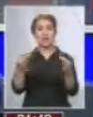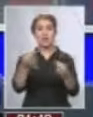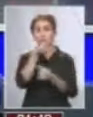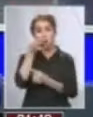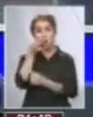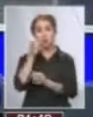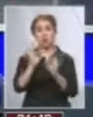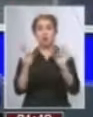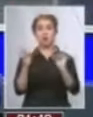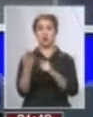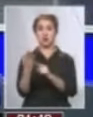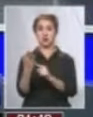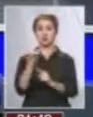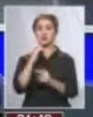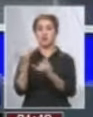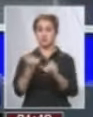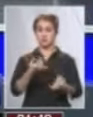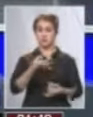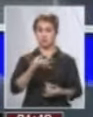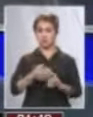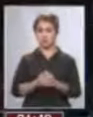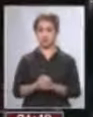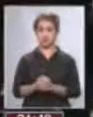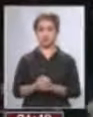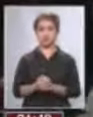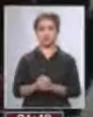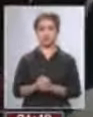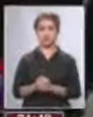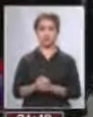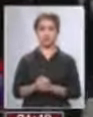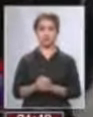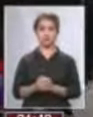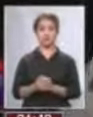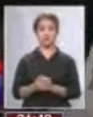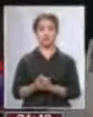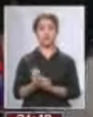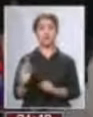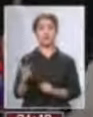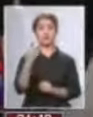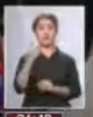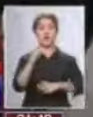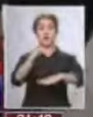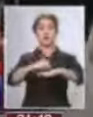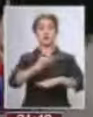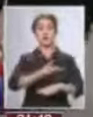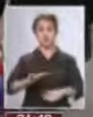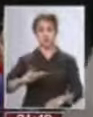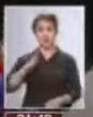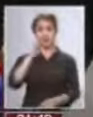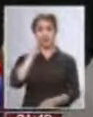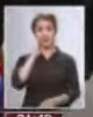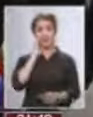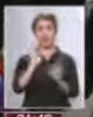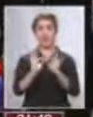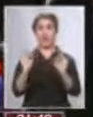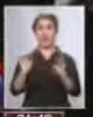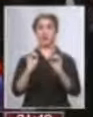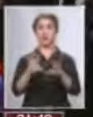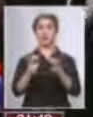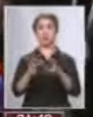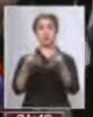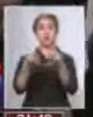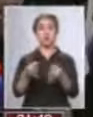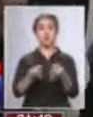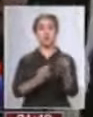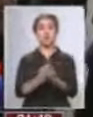educación técnica. Nicolás Oyarzú nos va a contar más. Fue el principal anuncio de la presidenta Bachelet en educación. Se confirma